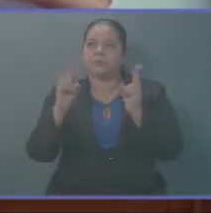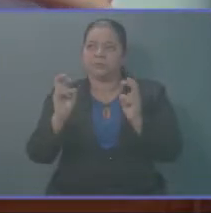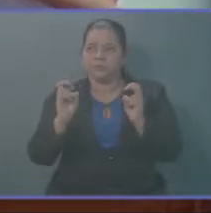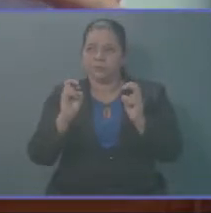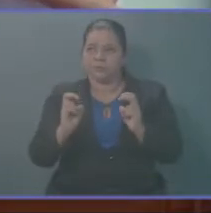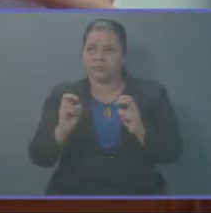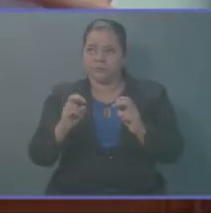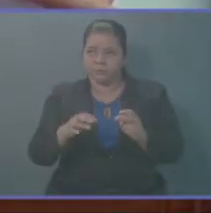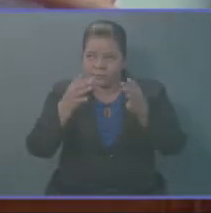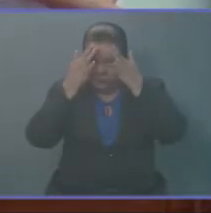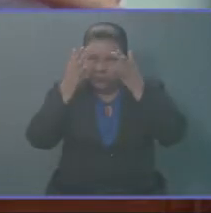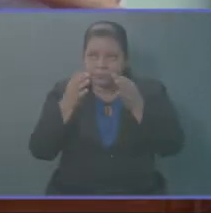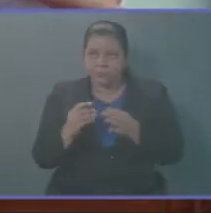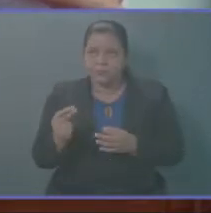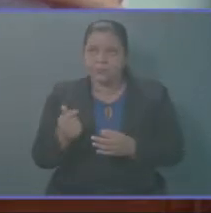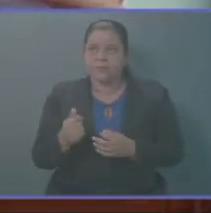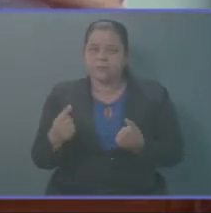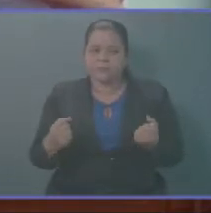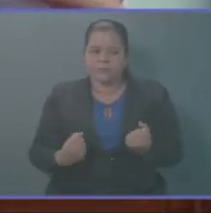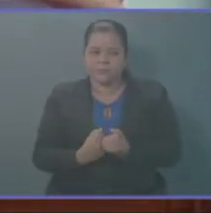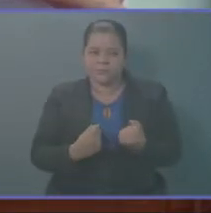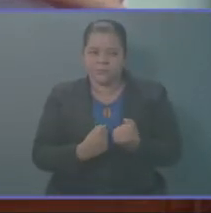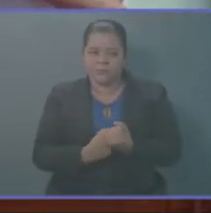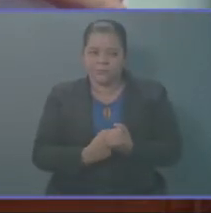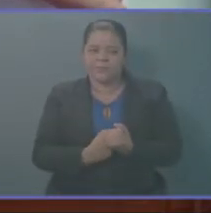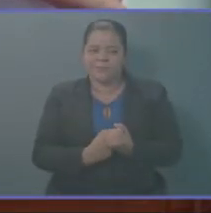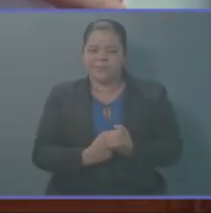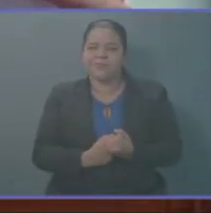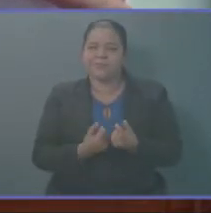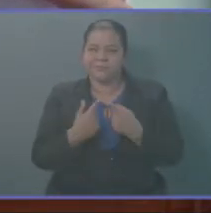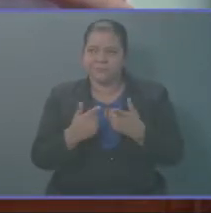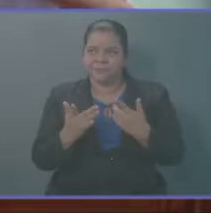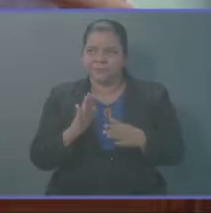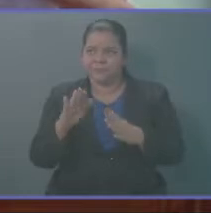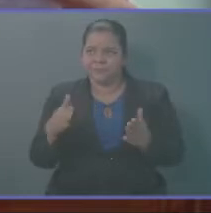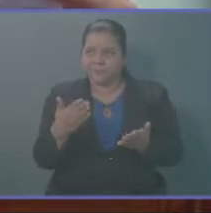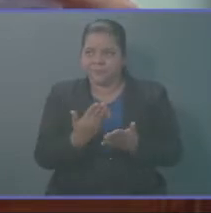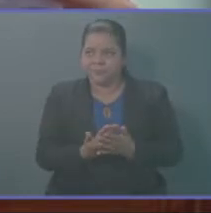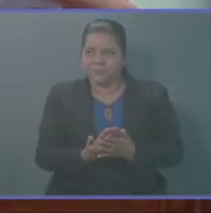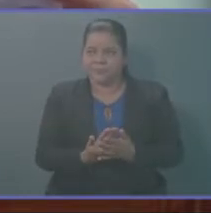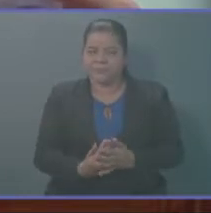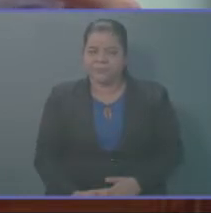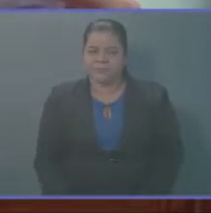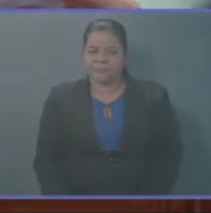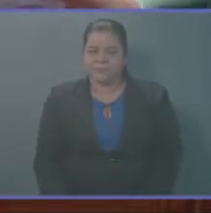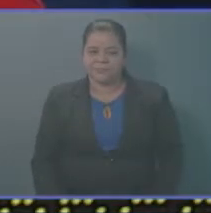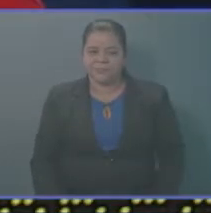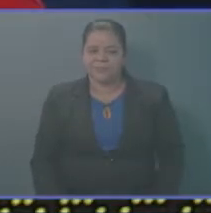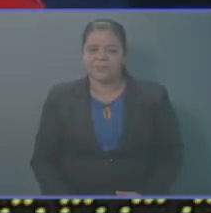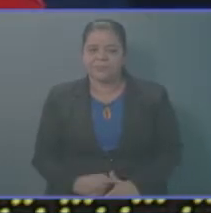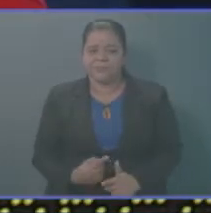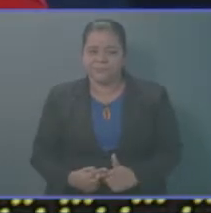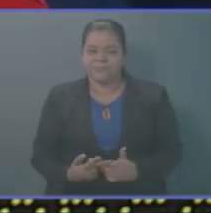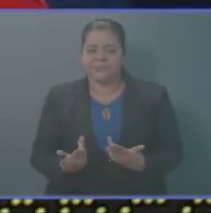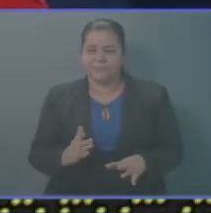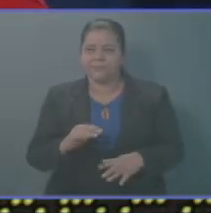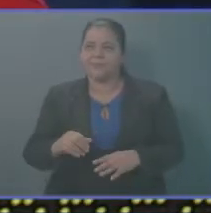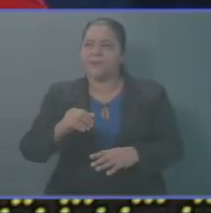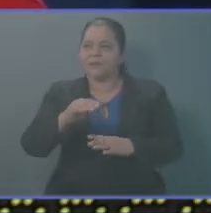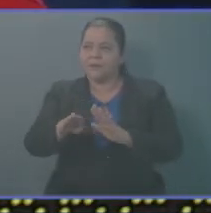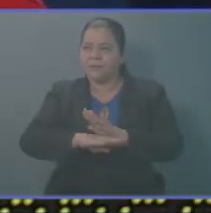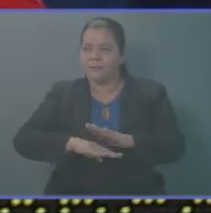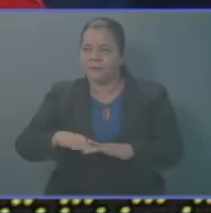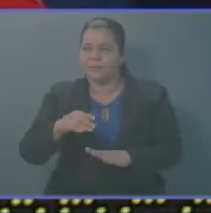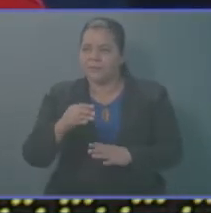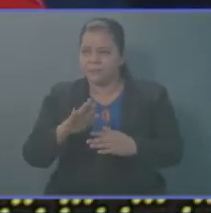disposiciones transitorias para apoyar a estudiantes de instituciones privadas de educación inicial básica, media y superior y sus